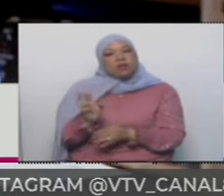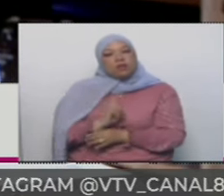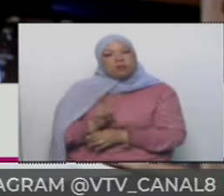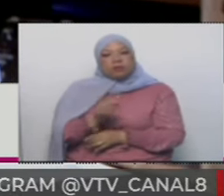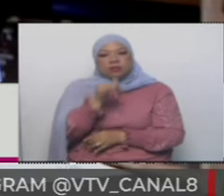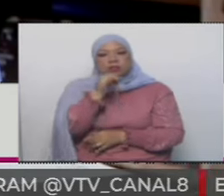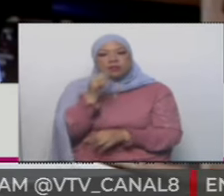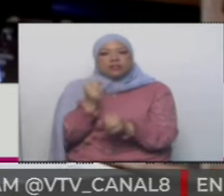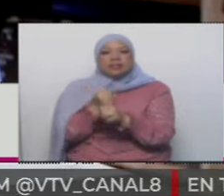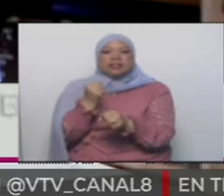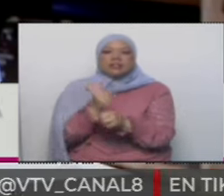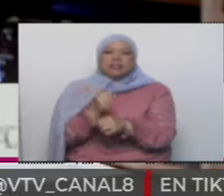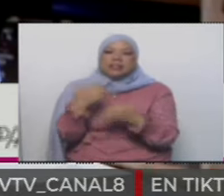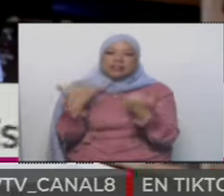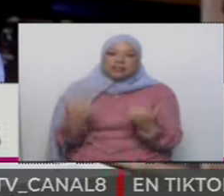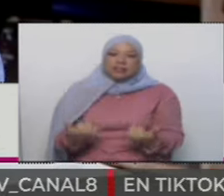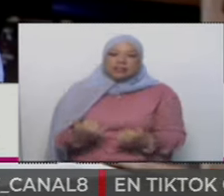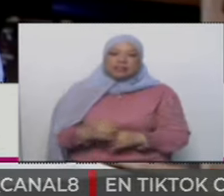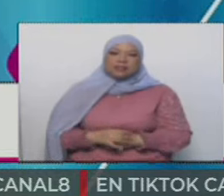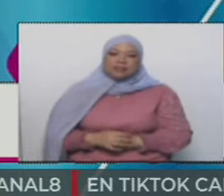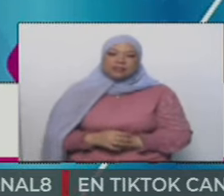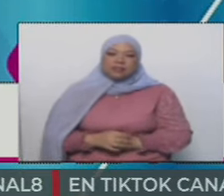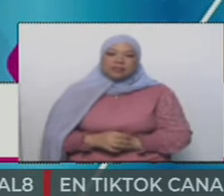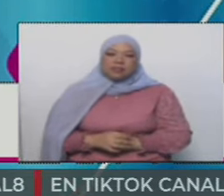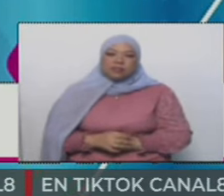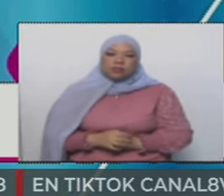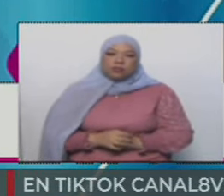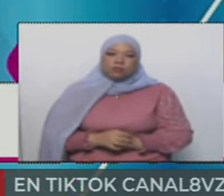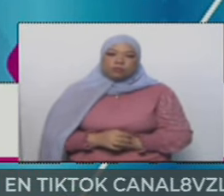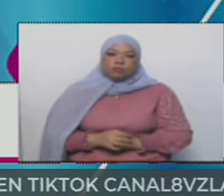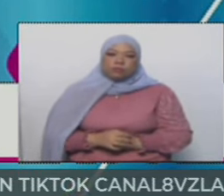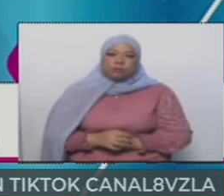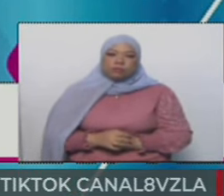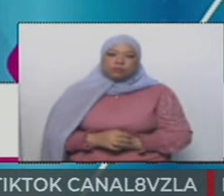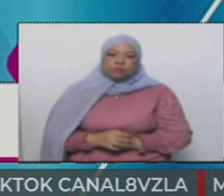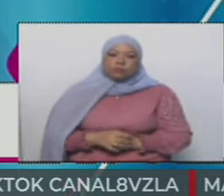maravillosa en la instalación de la segunda feria económica